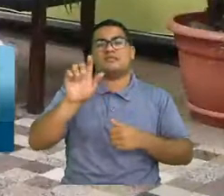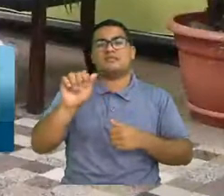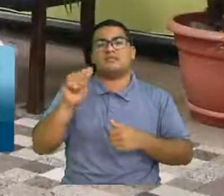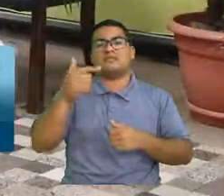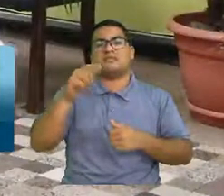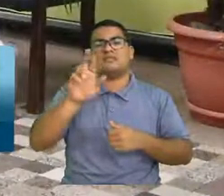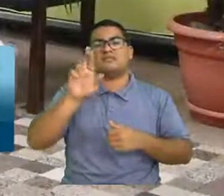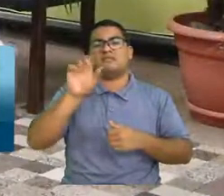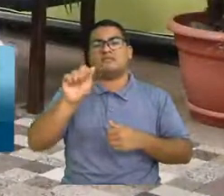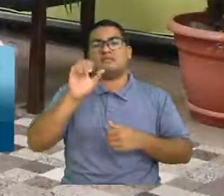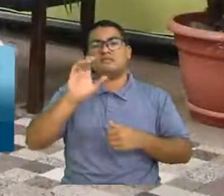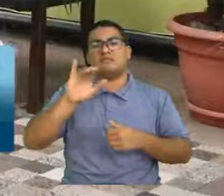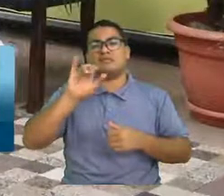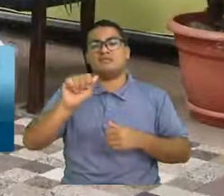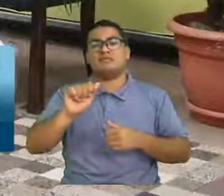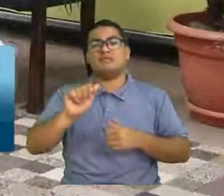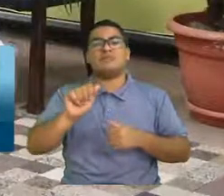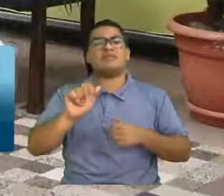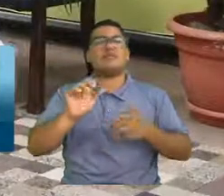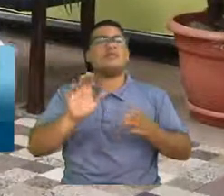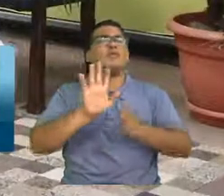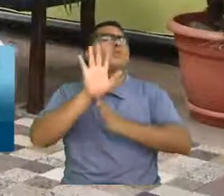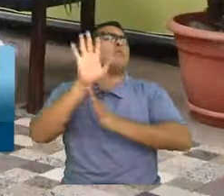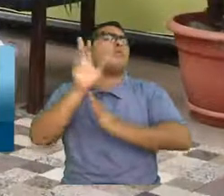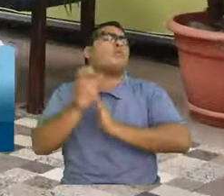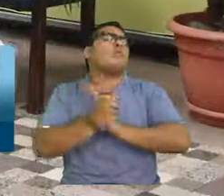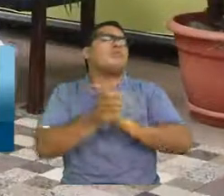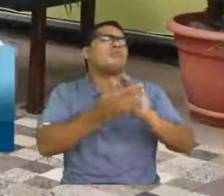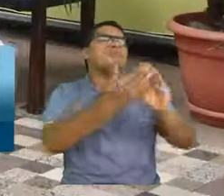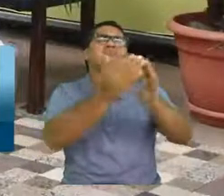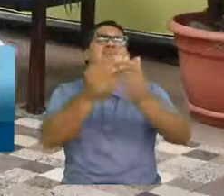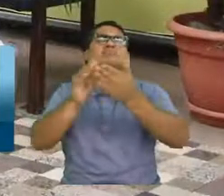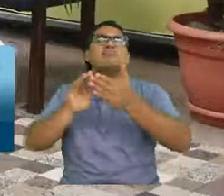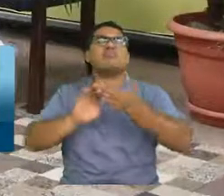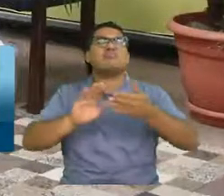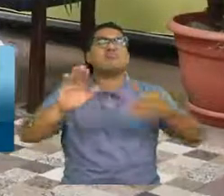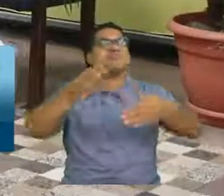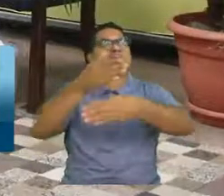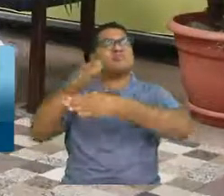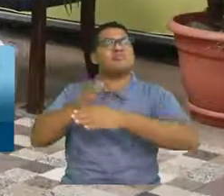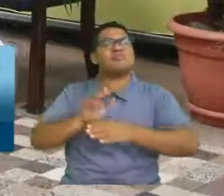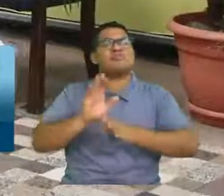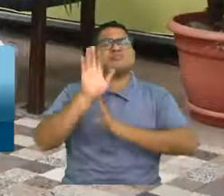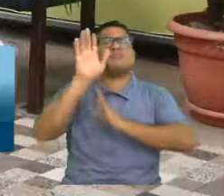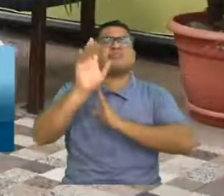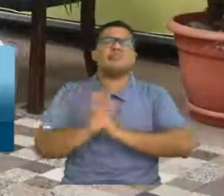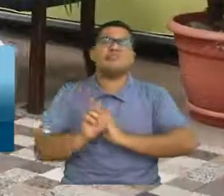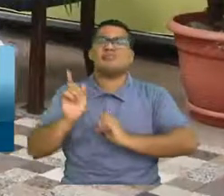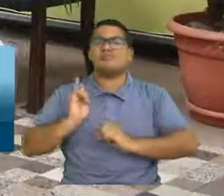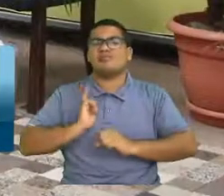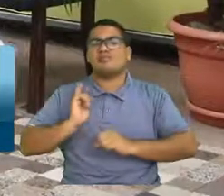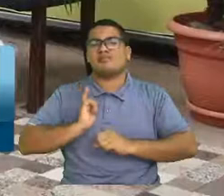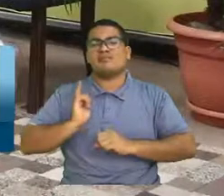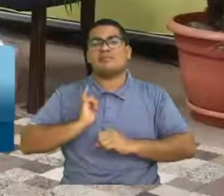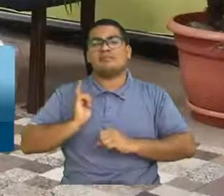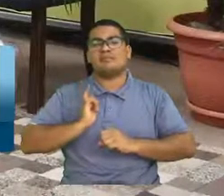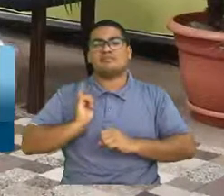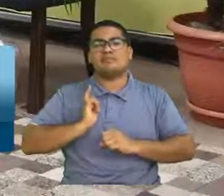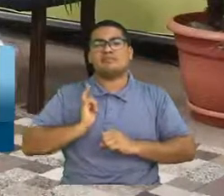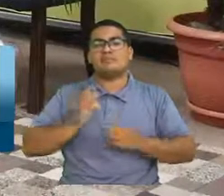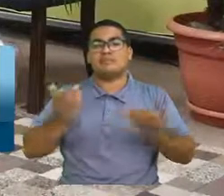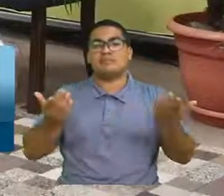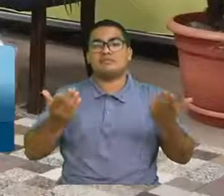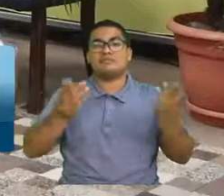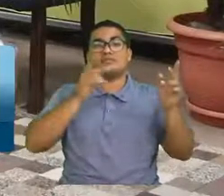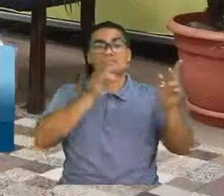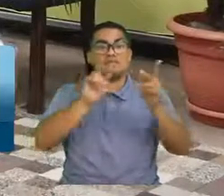sepa la magnitud, el trabajo, el esfuerzo que ustedes están haciendo como brigadista, como personal de salud, para que nadie se